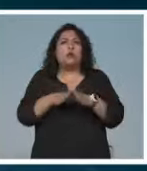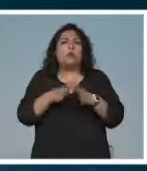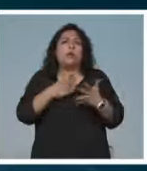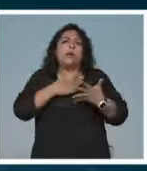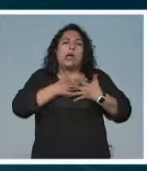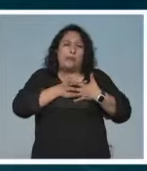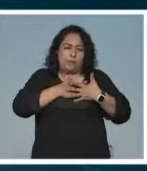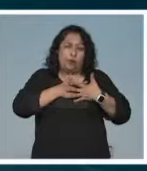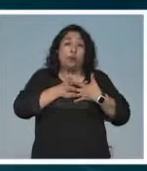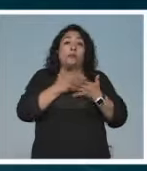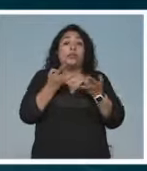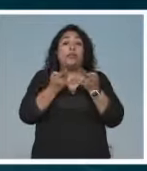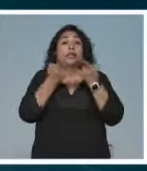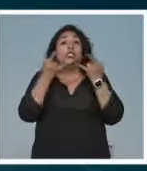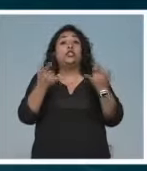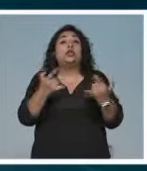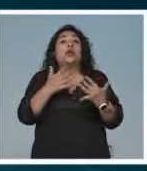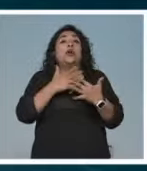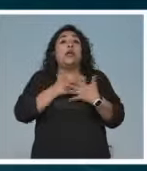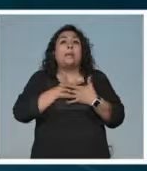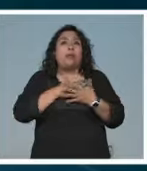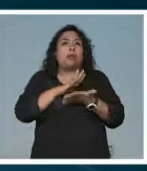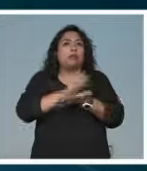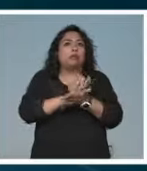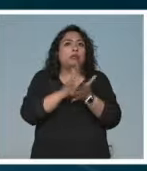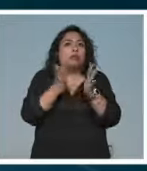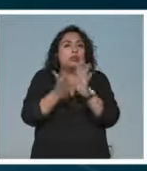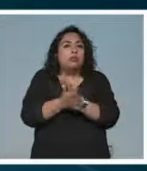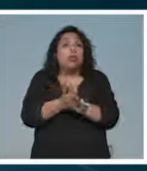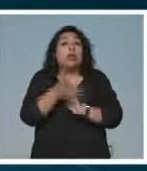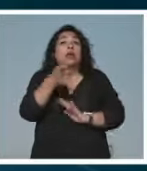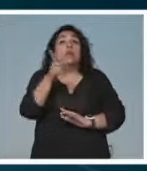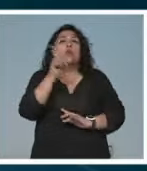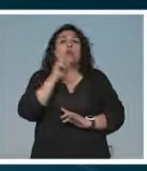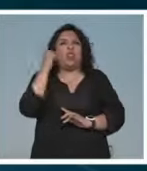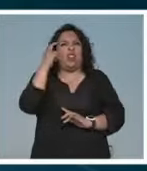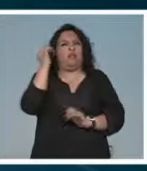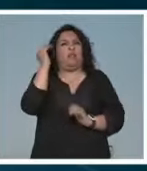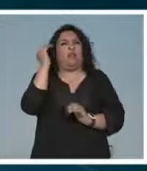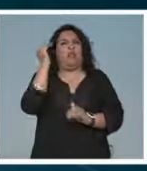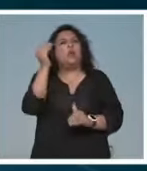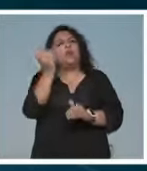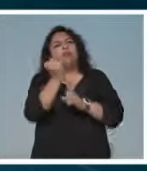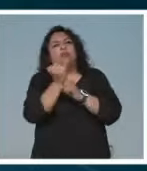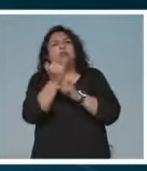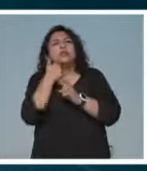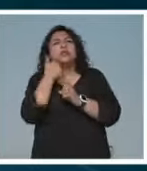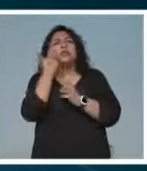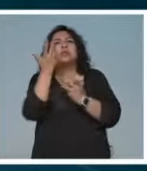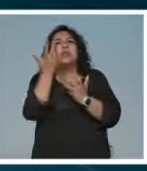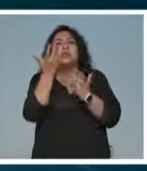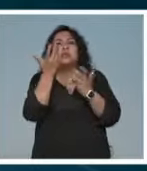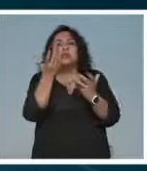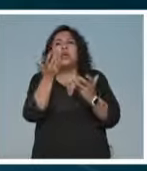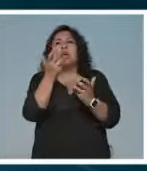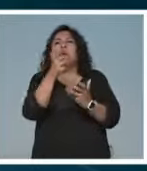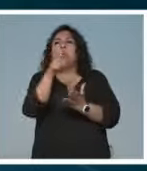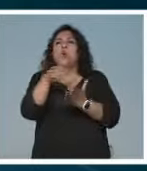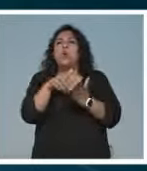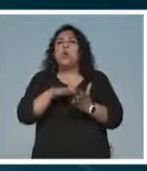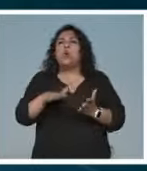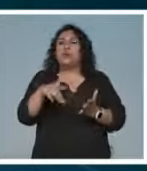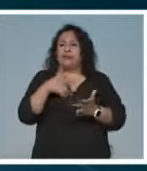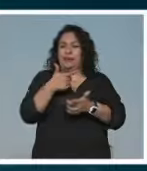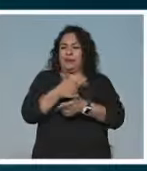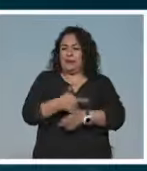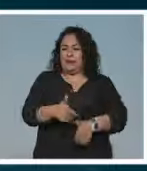amor. Una historia de amor clandestino de una mujer madura que explora su deseo en una zona de